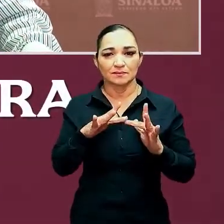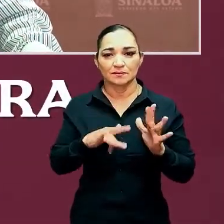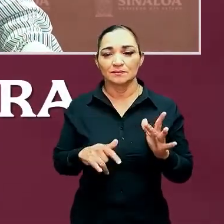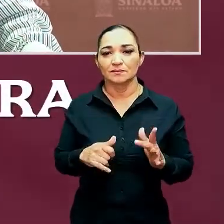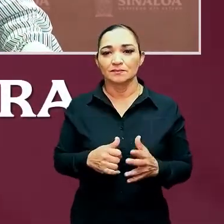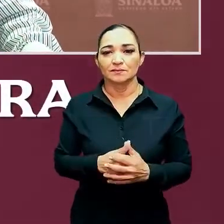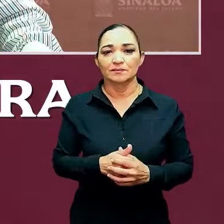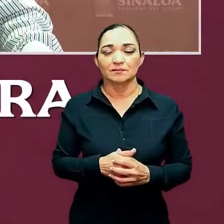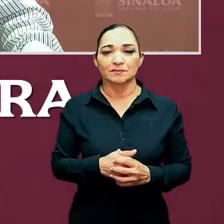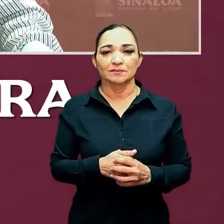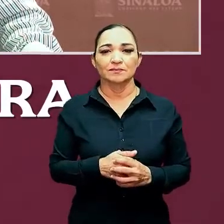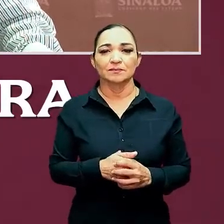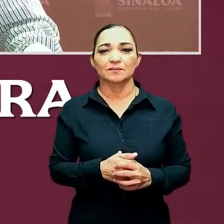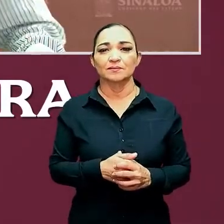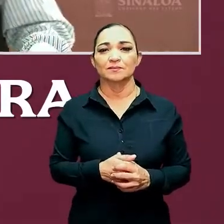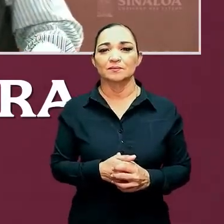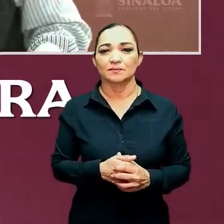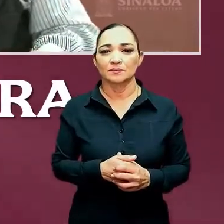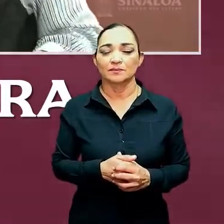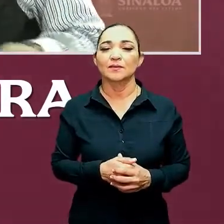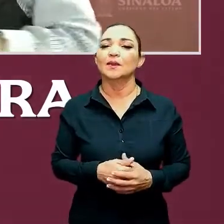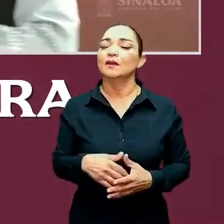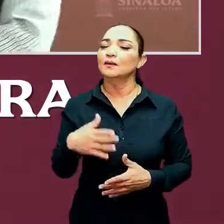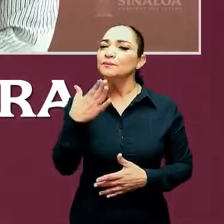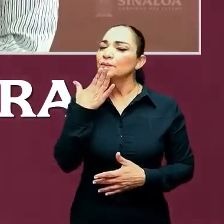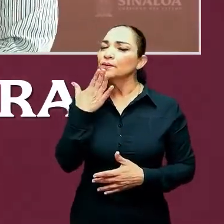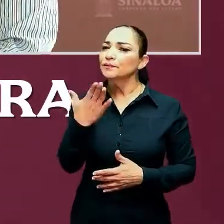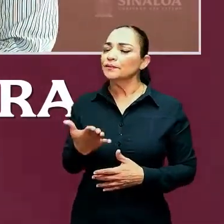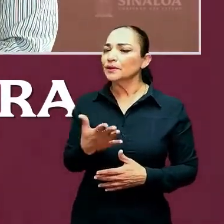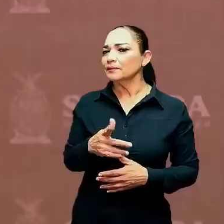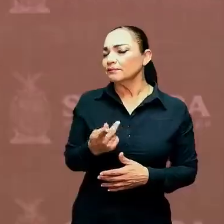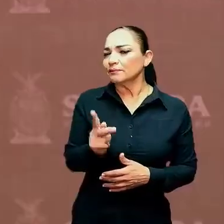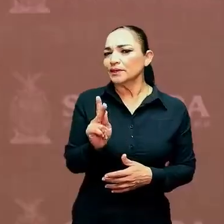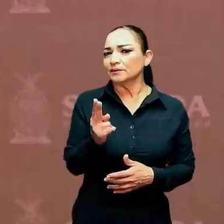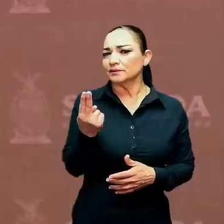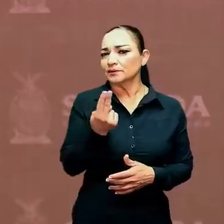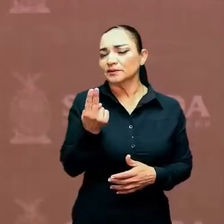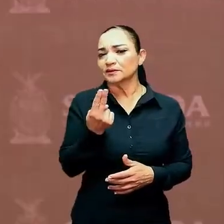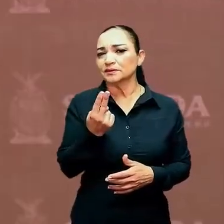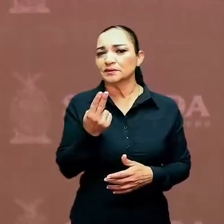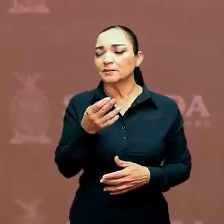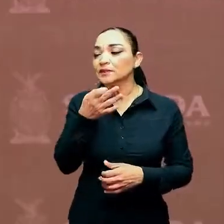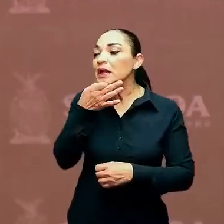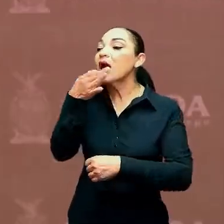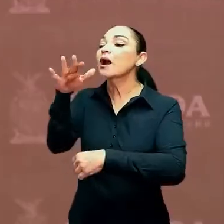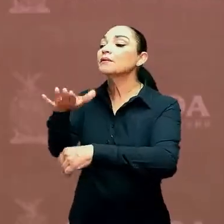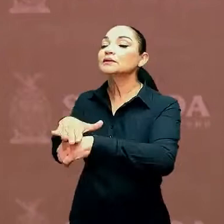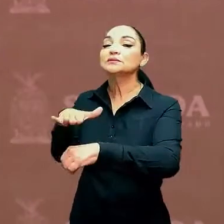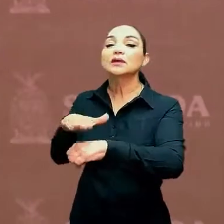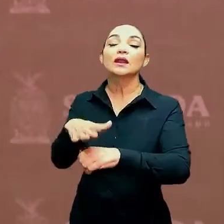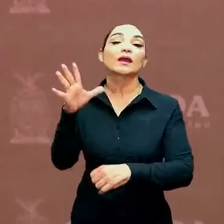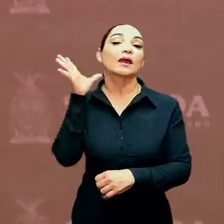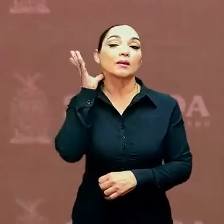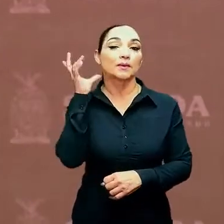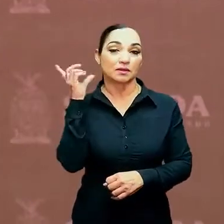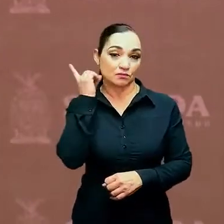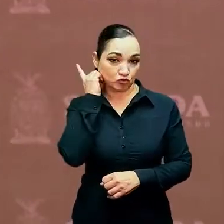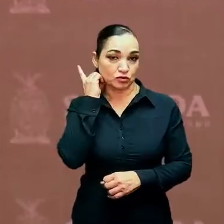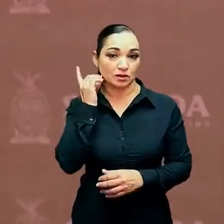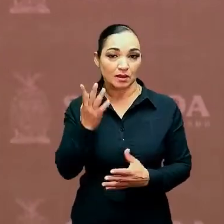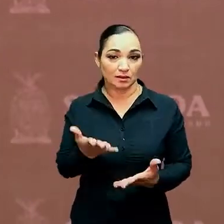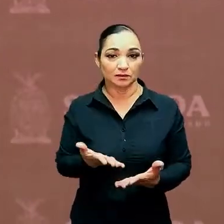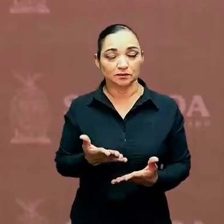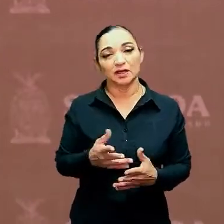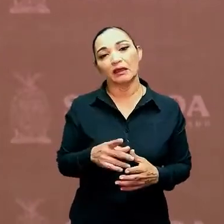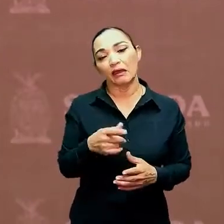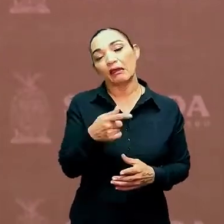poner una actuación de saqueo. Muy bien, pero eso hay que decírselo al Congreso, en todo caso. Ese es un